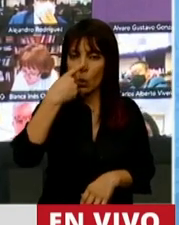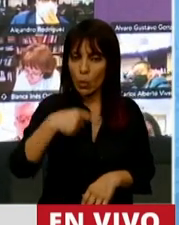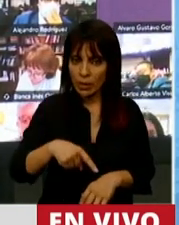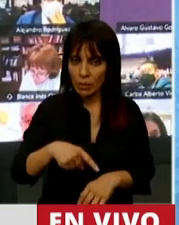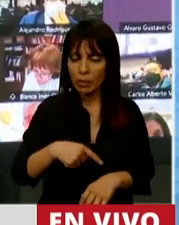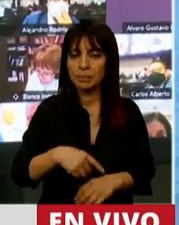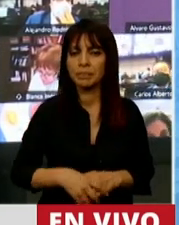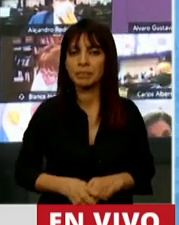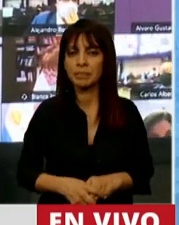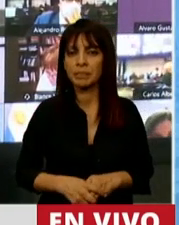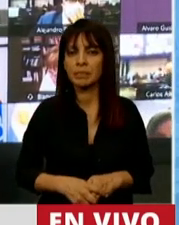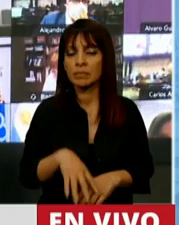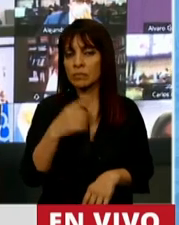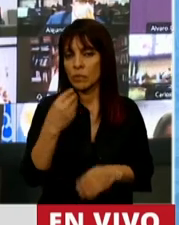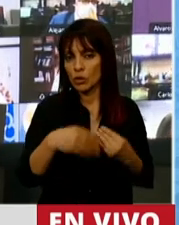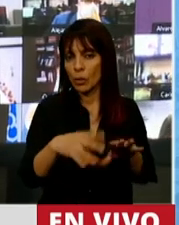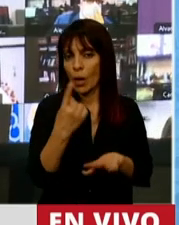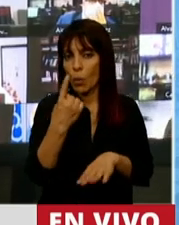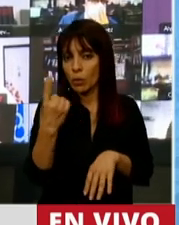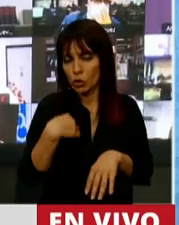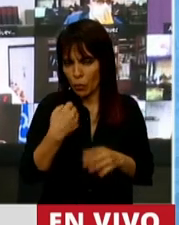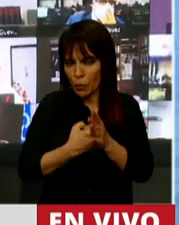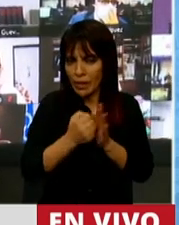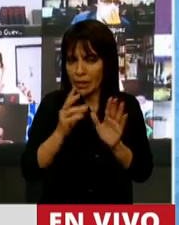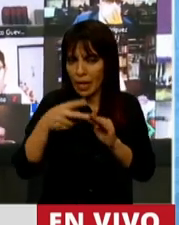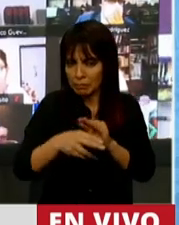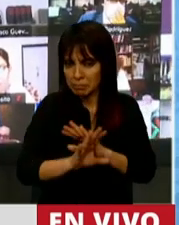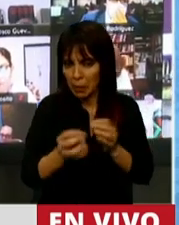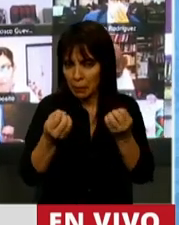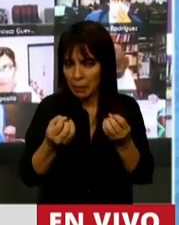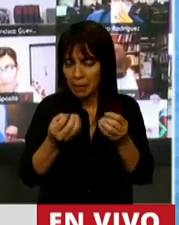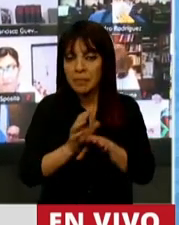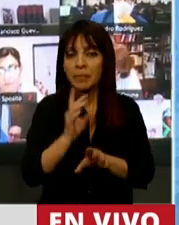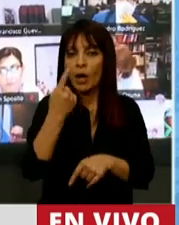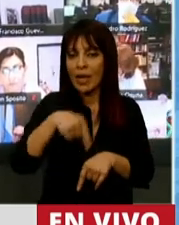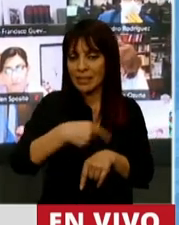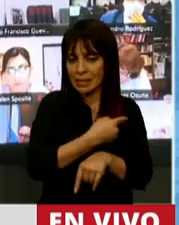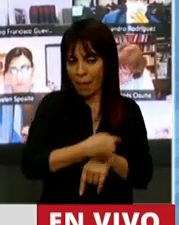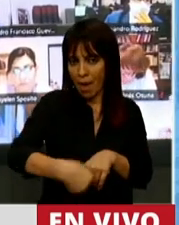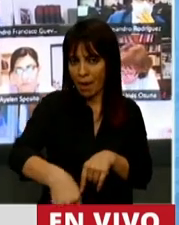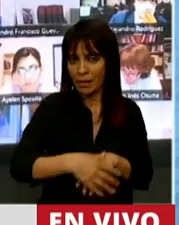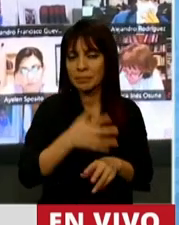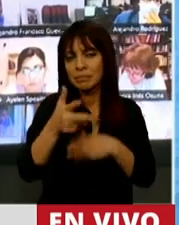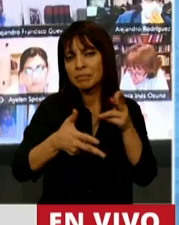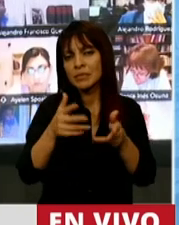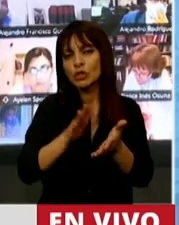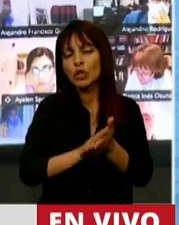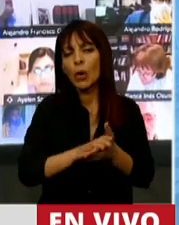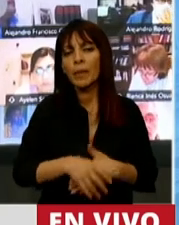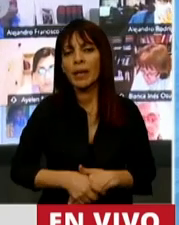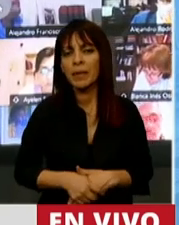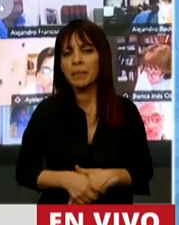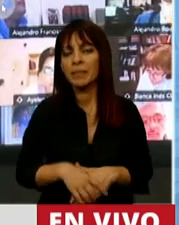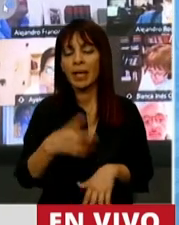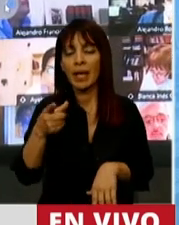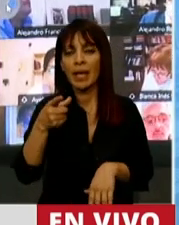presidente, y quiero centrar el minuto que me queda, voy a tratar de no pasarme, pero se habló mucho esta semana del llamado de